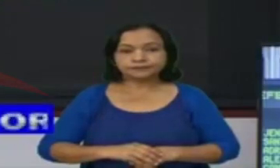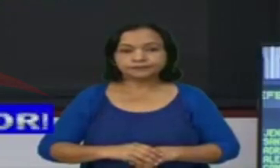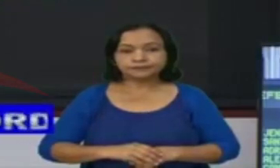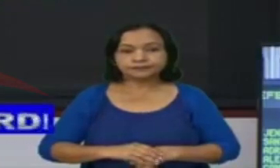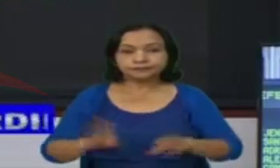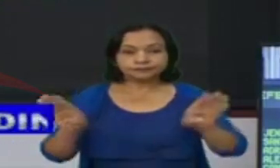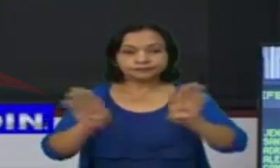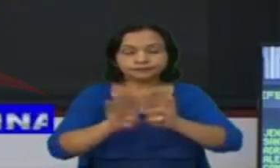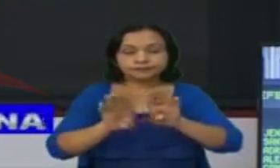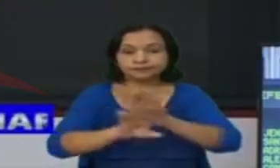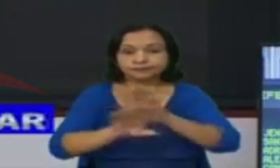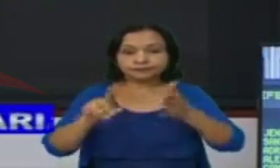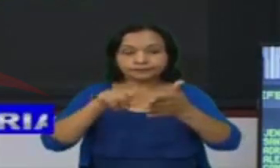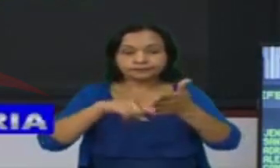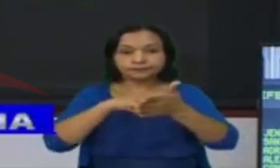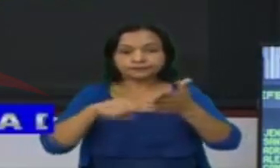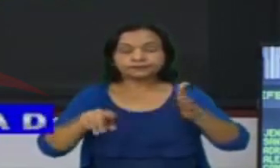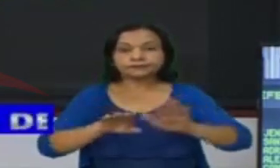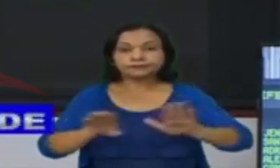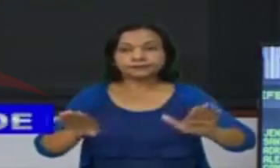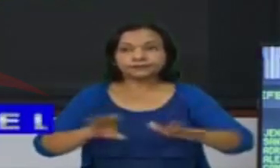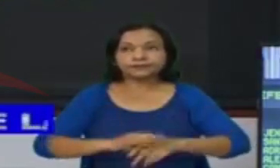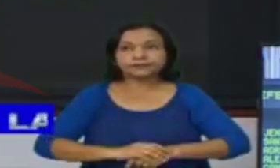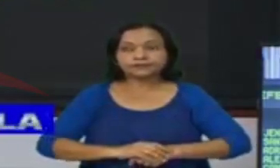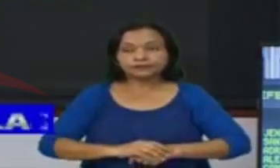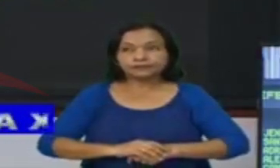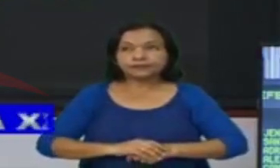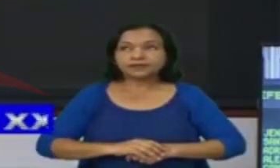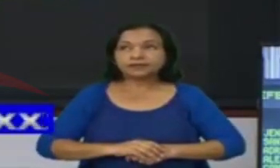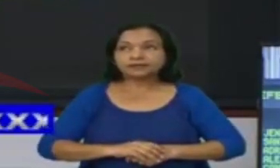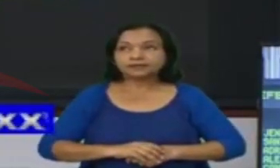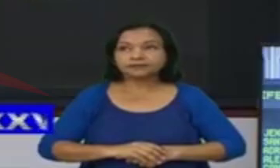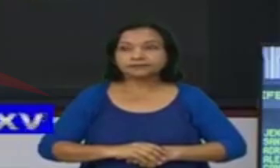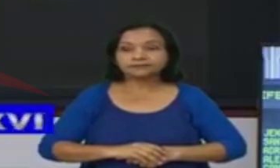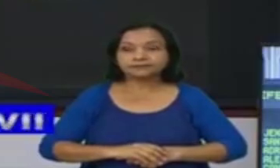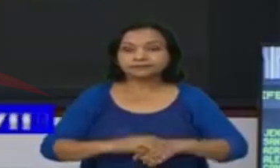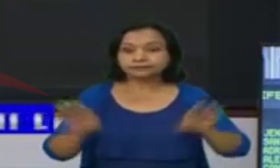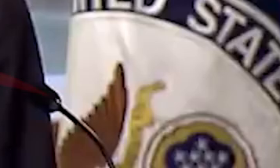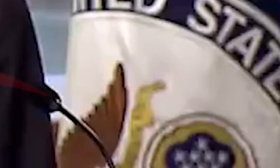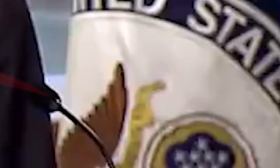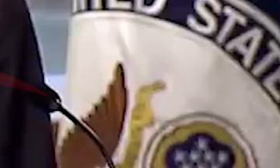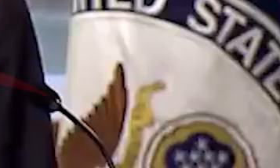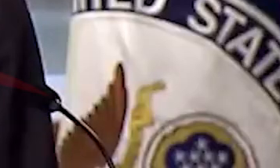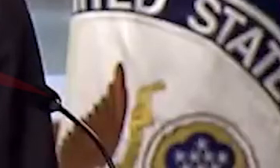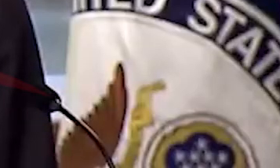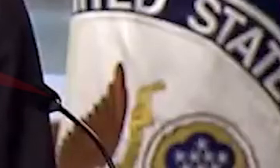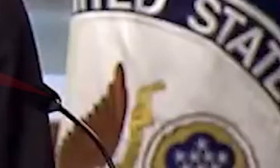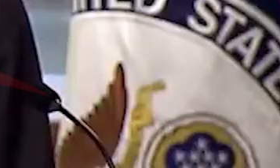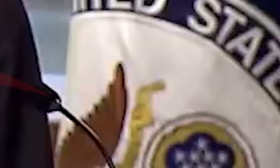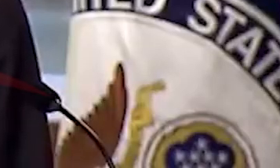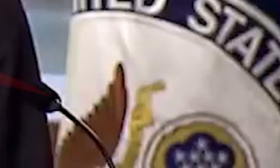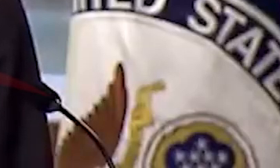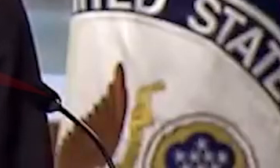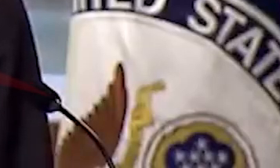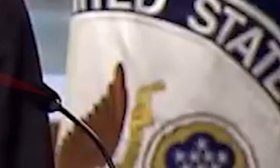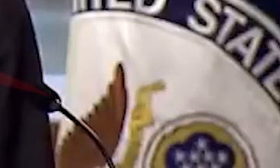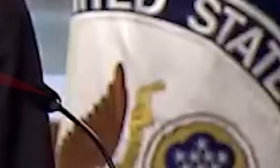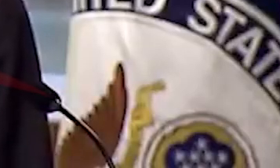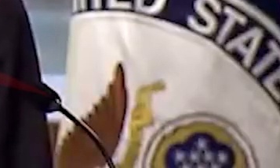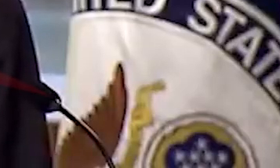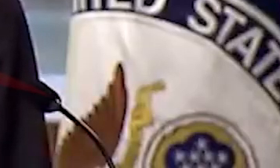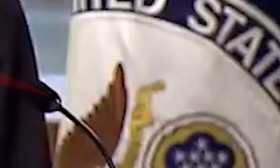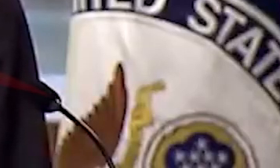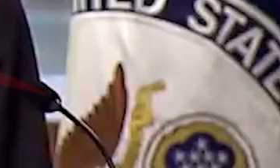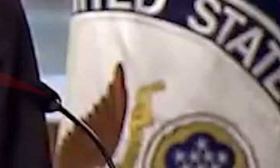Diputados sandinistas aprobaron con 72 votos una propuesta de declaración en la que condenan enérgicamente las